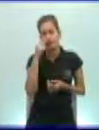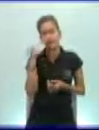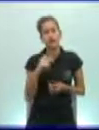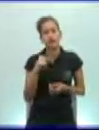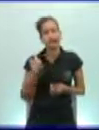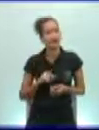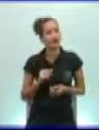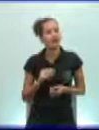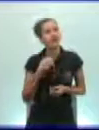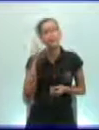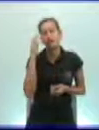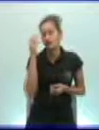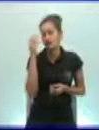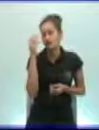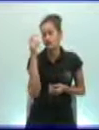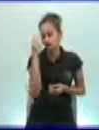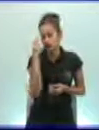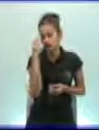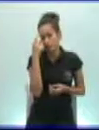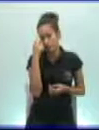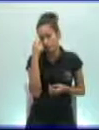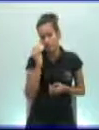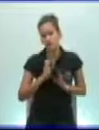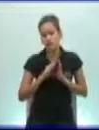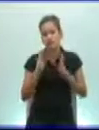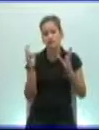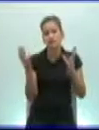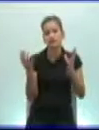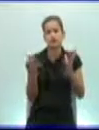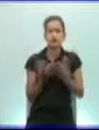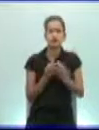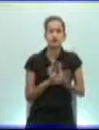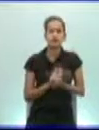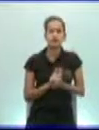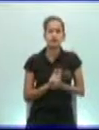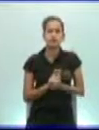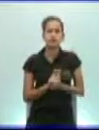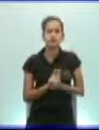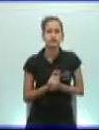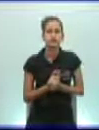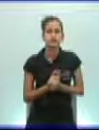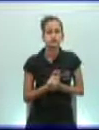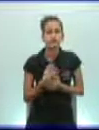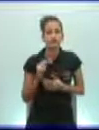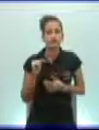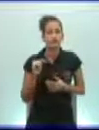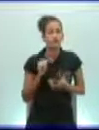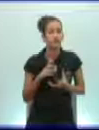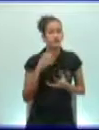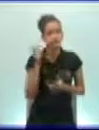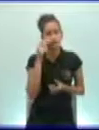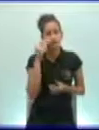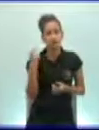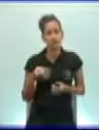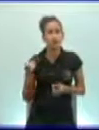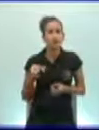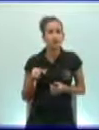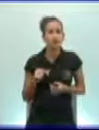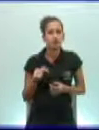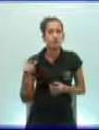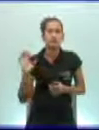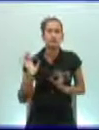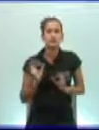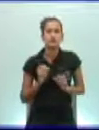hay muerte que se transforme en vida, ni hay gran esclavitud donde no surja grandiosa redención.